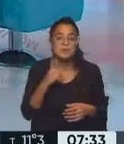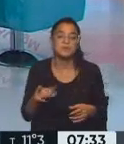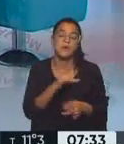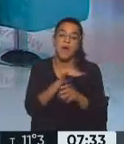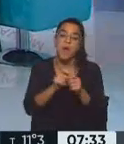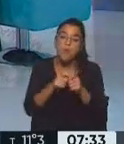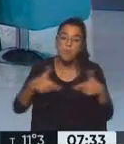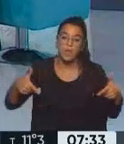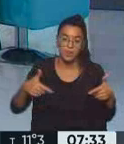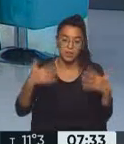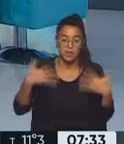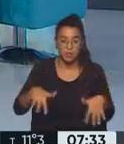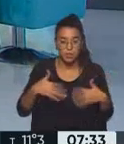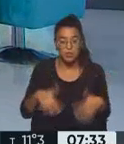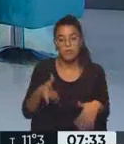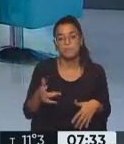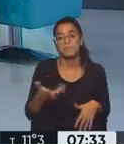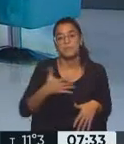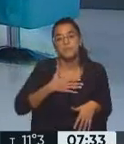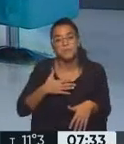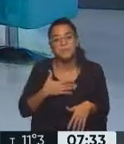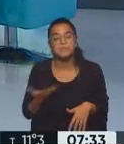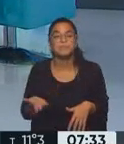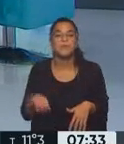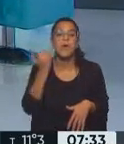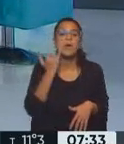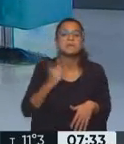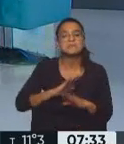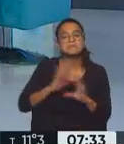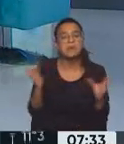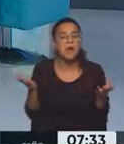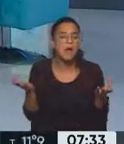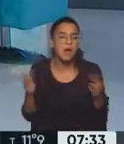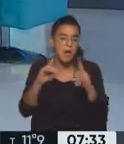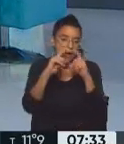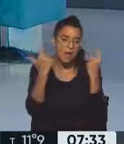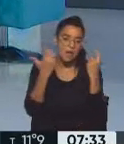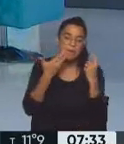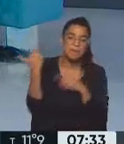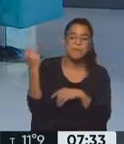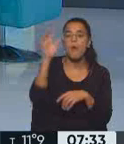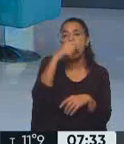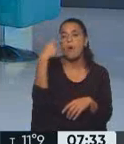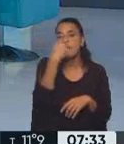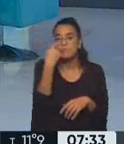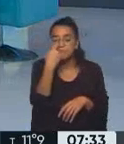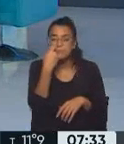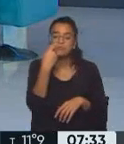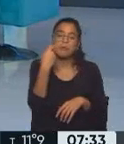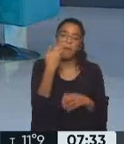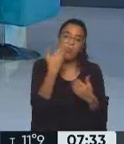muy importante en número de casos lamentablemente ya se ha dejado de utilizar el hisopado como un método